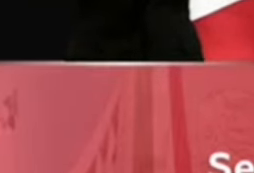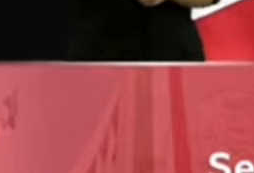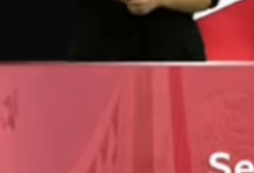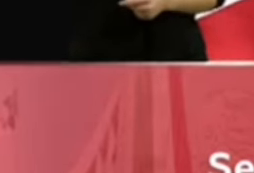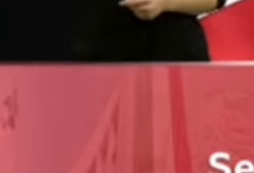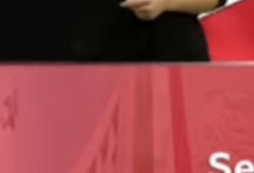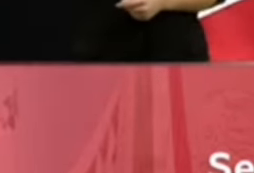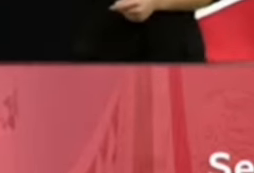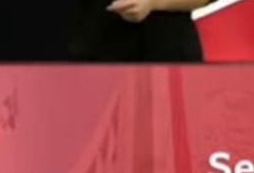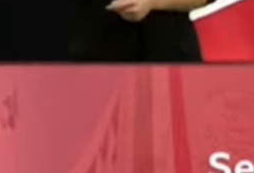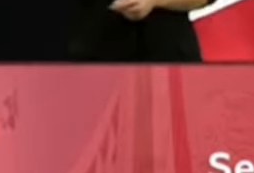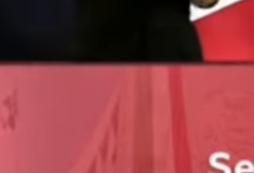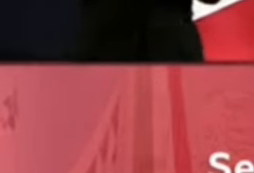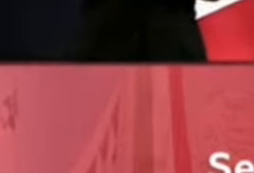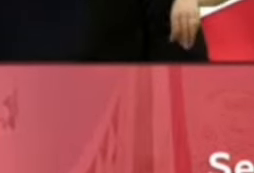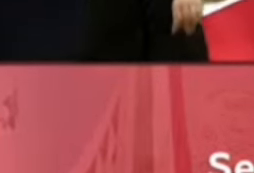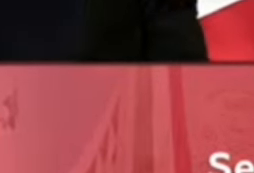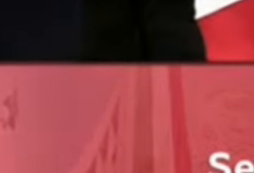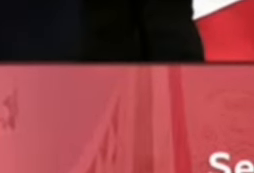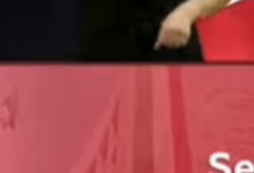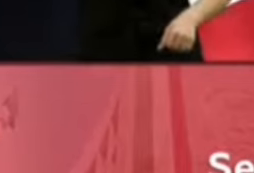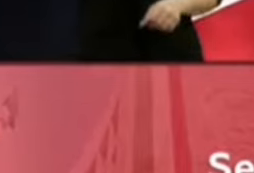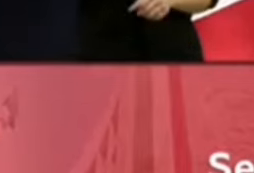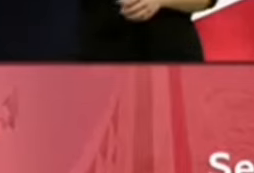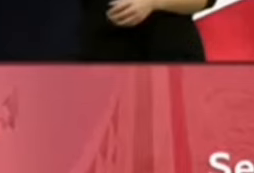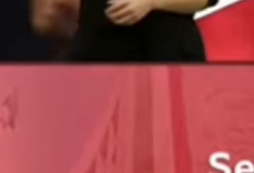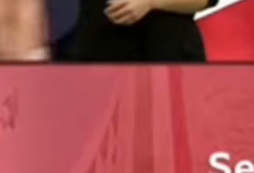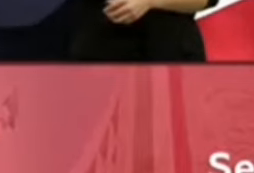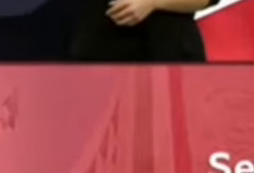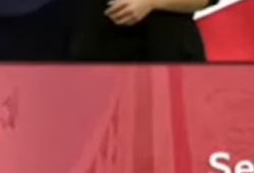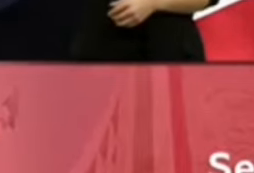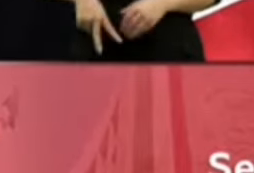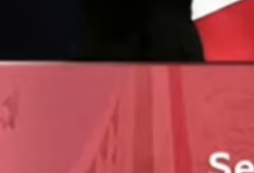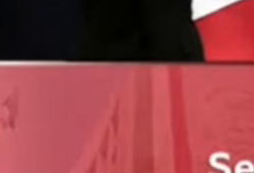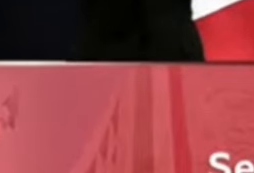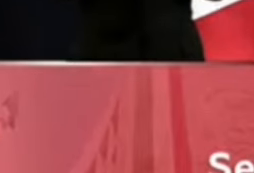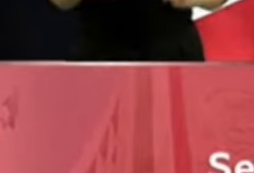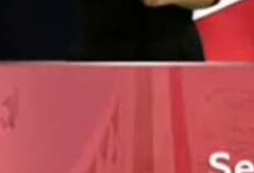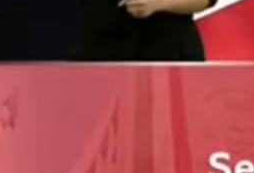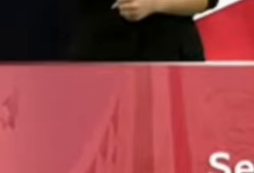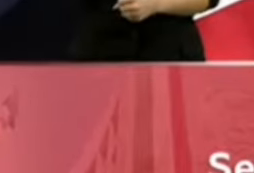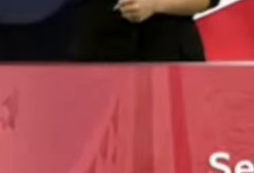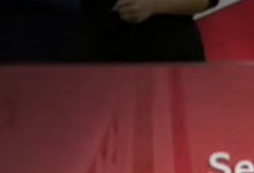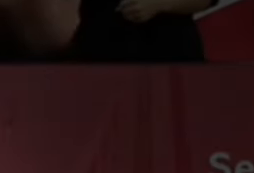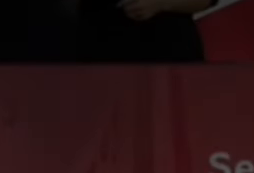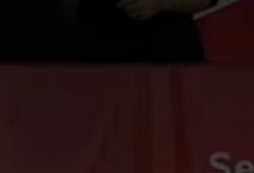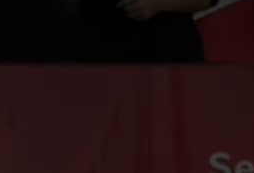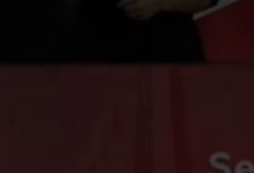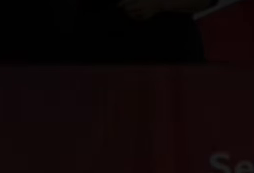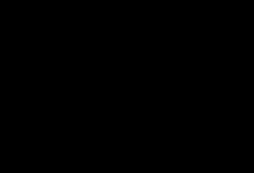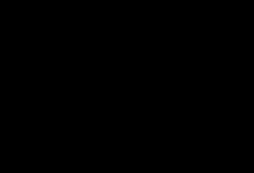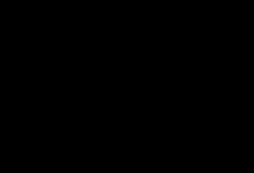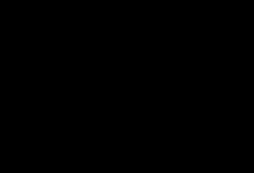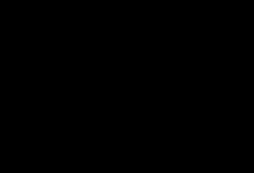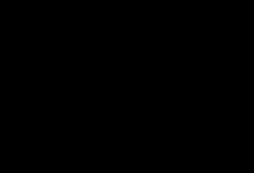República. Son unos irresponsables y se los reclamo con toda firmeza y con toda energía.